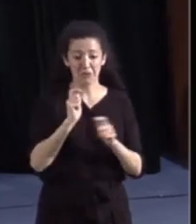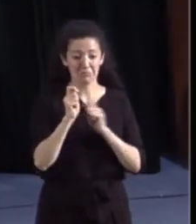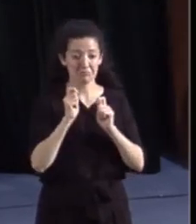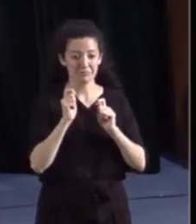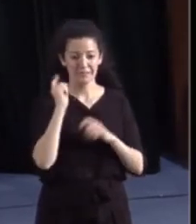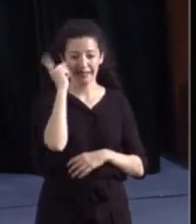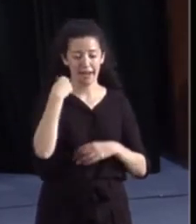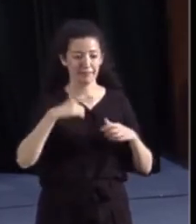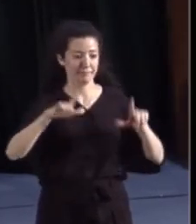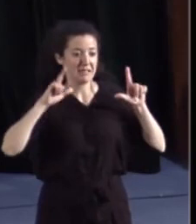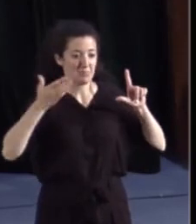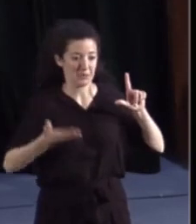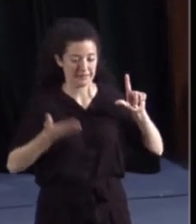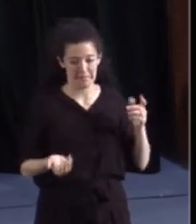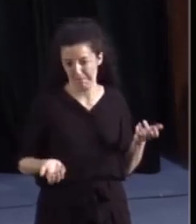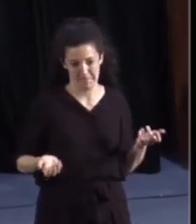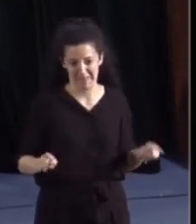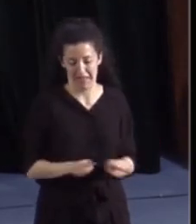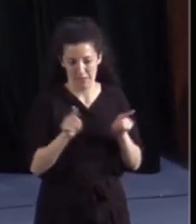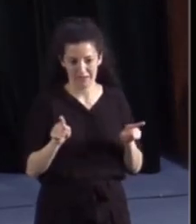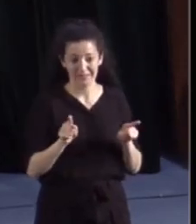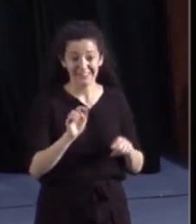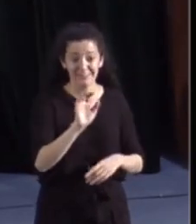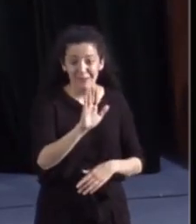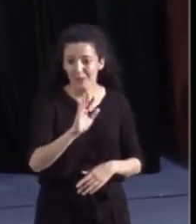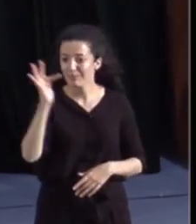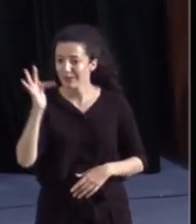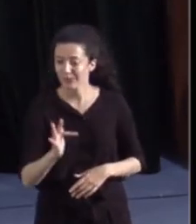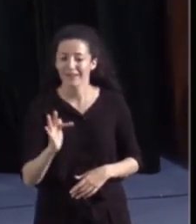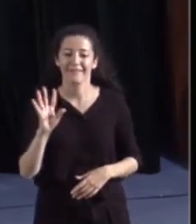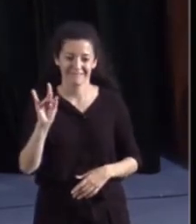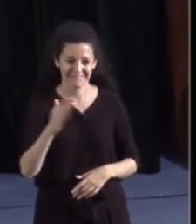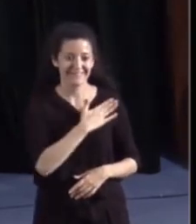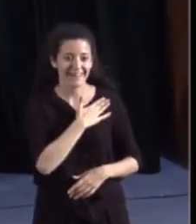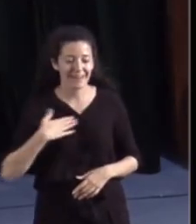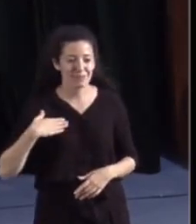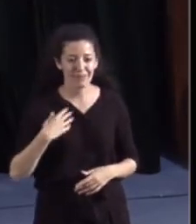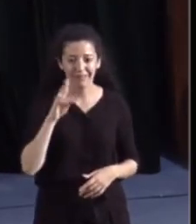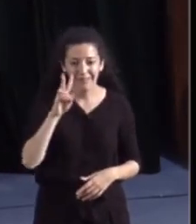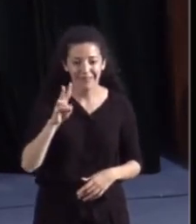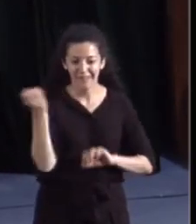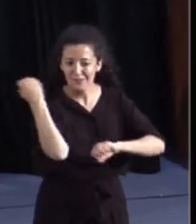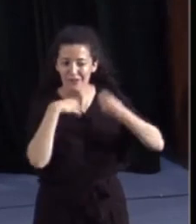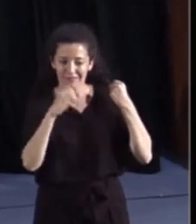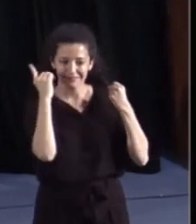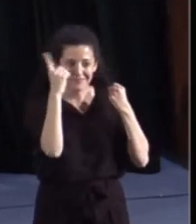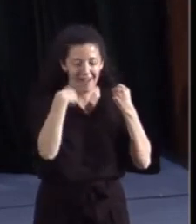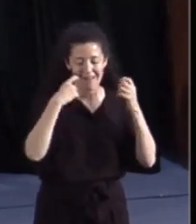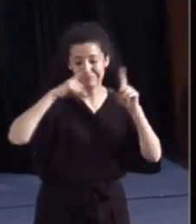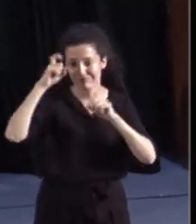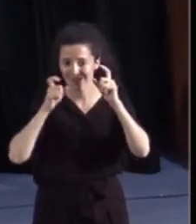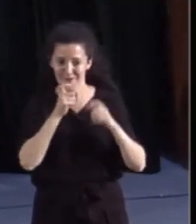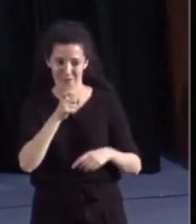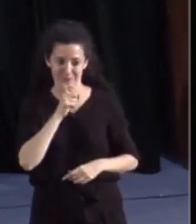querer una pantalla tan pequeña, sino que vamos a intentar tener un tamaño más compensado entre